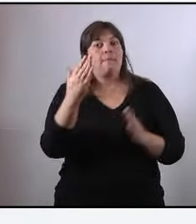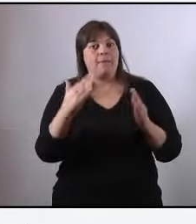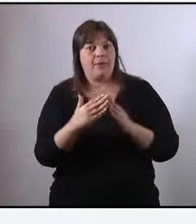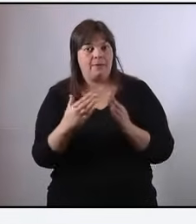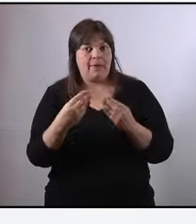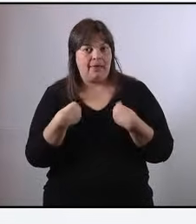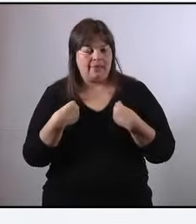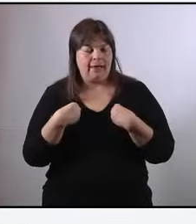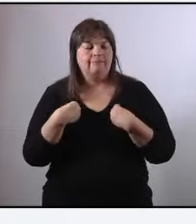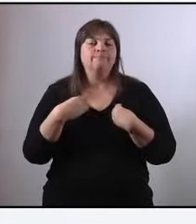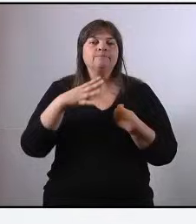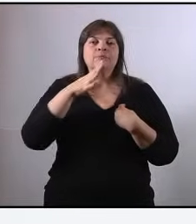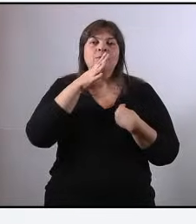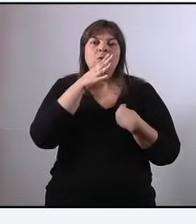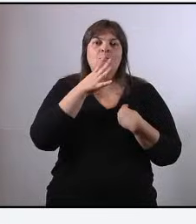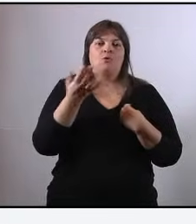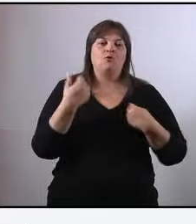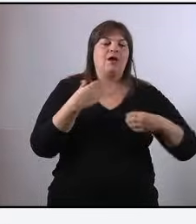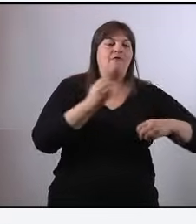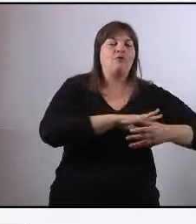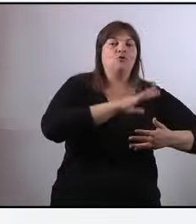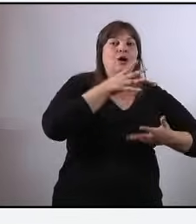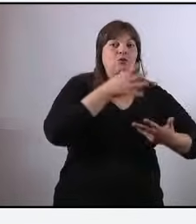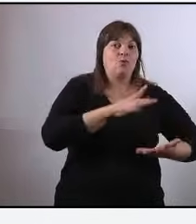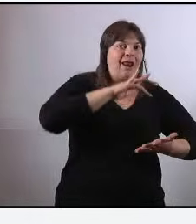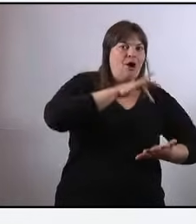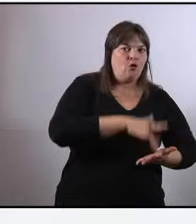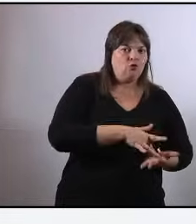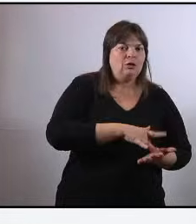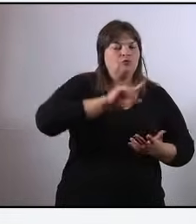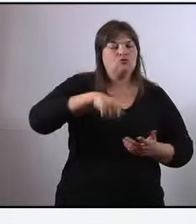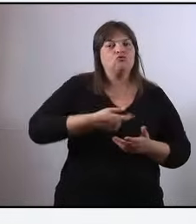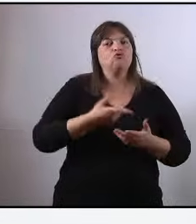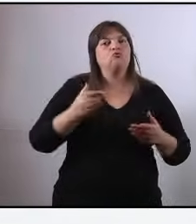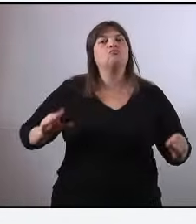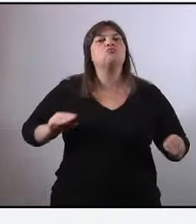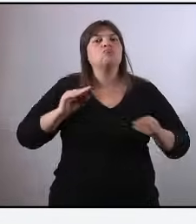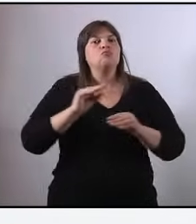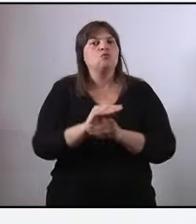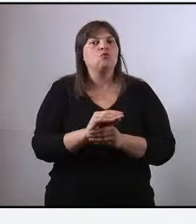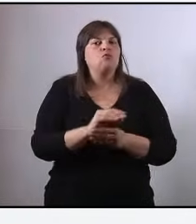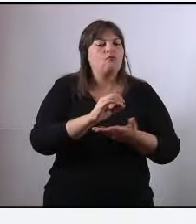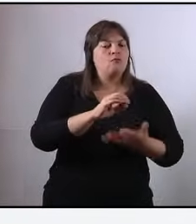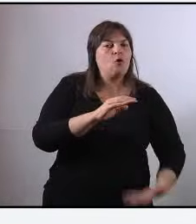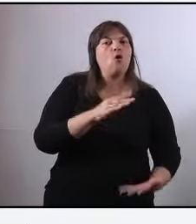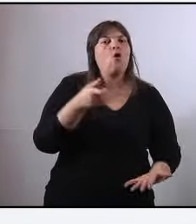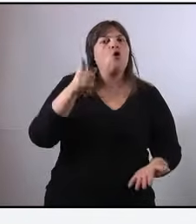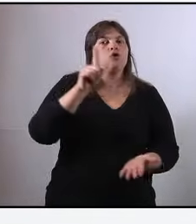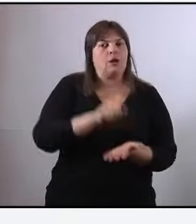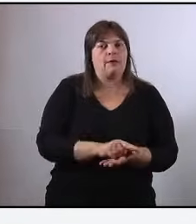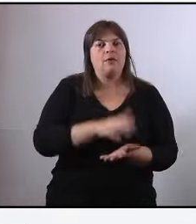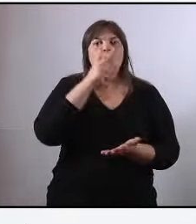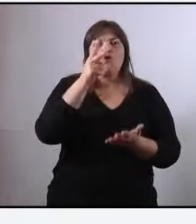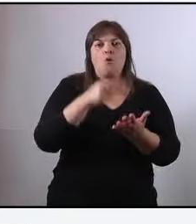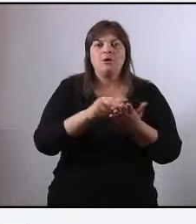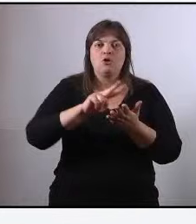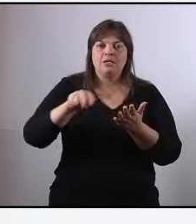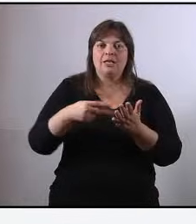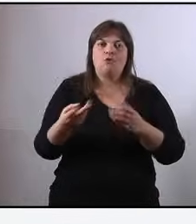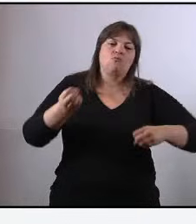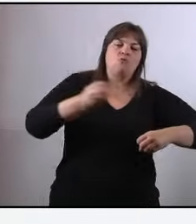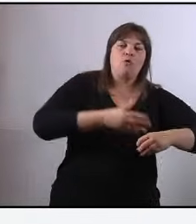Tras agotarse los fondos actuales, impulsamos este fondo con la aprobación de otros 2 millones de